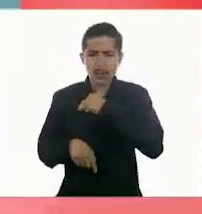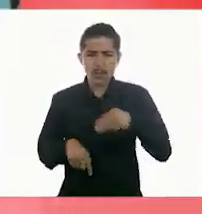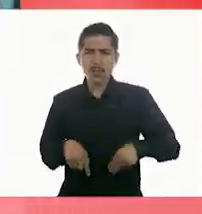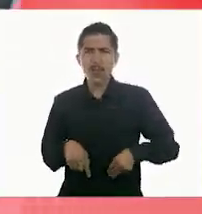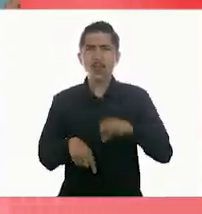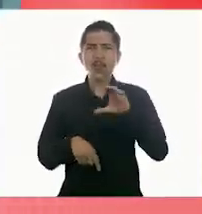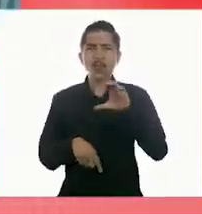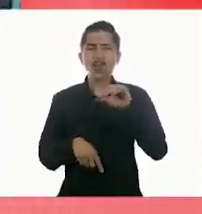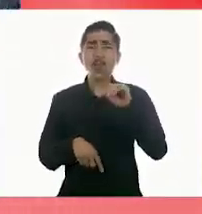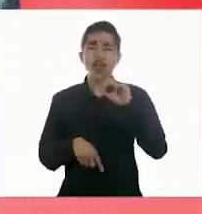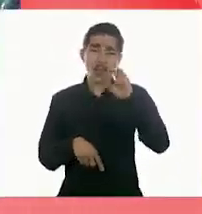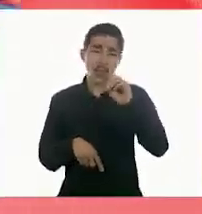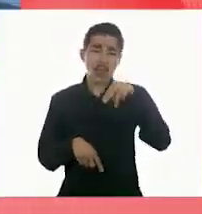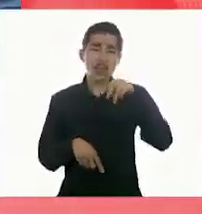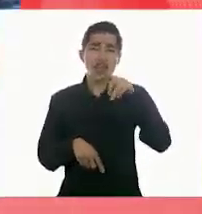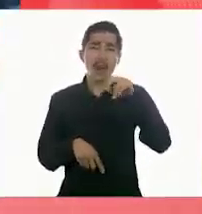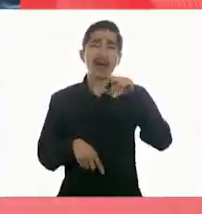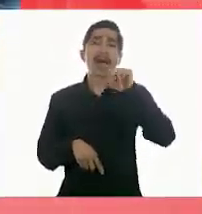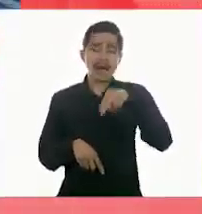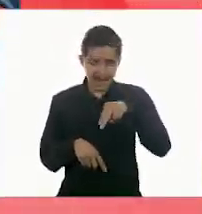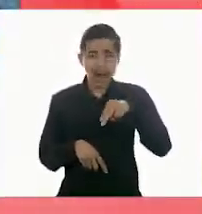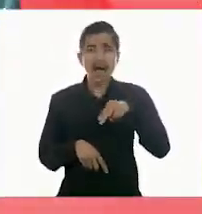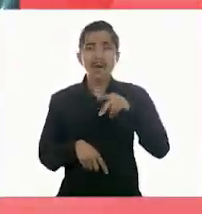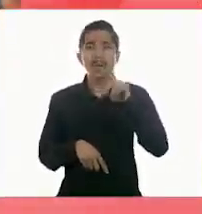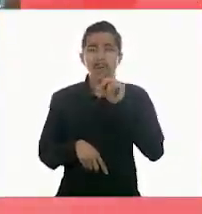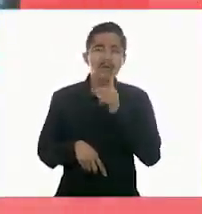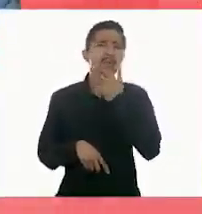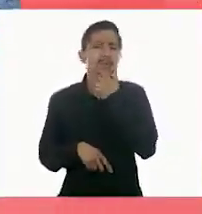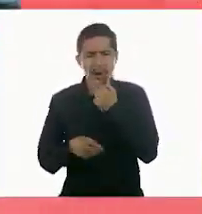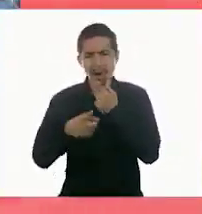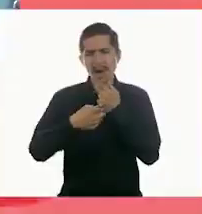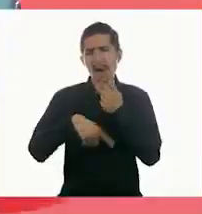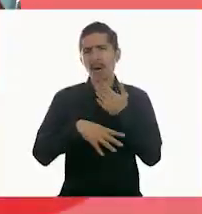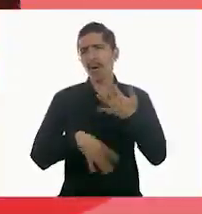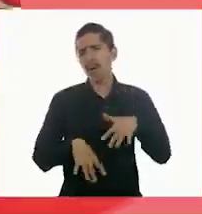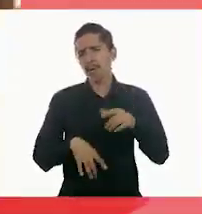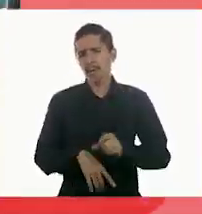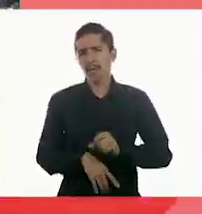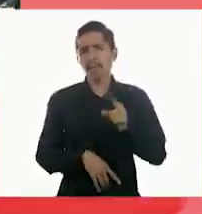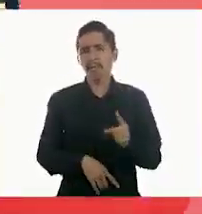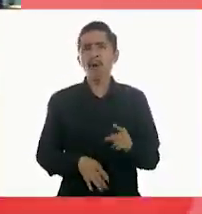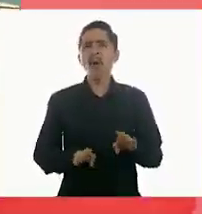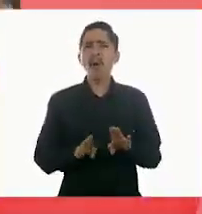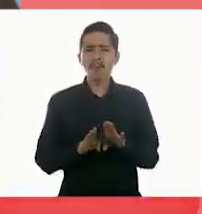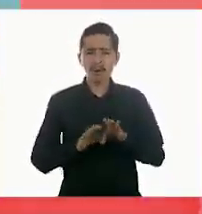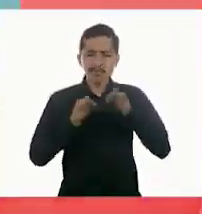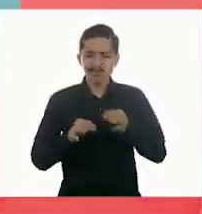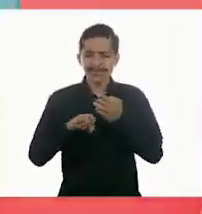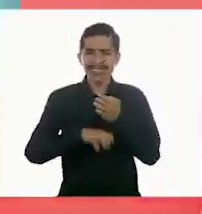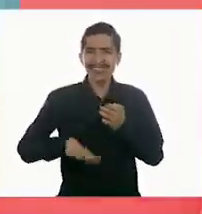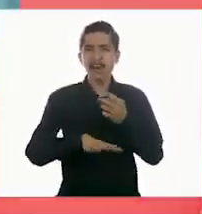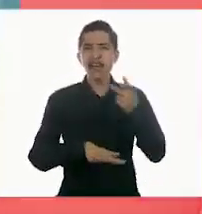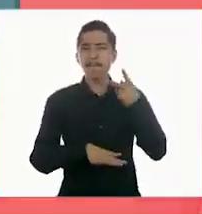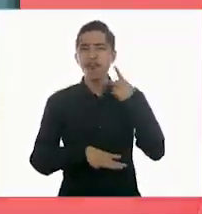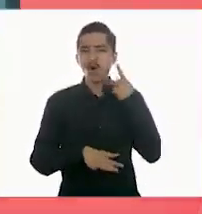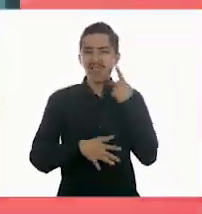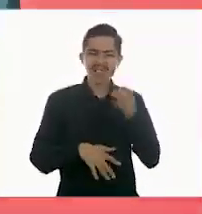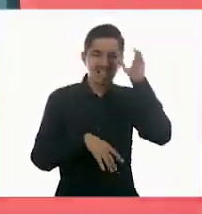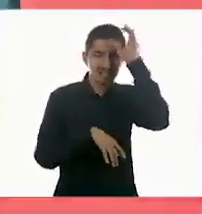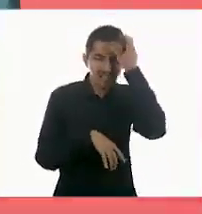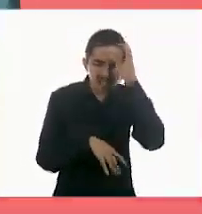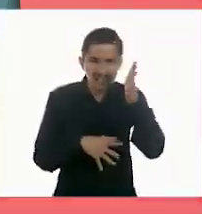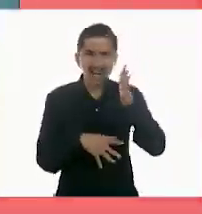de Cunduacán, tierra de hombres y mujeres ilustres que han dado renombre a nuestro estado en la política, la ciencia,